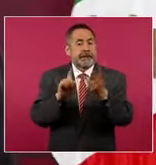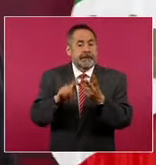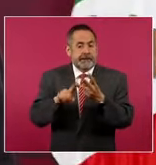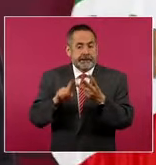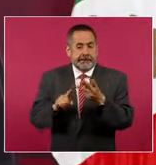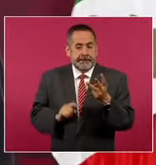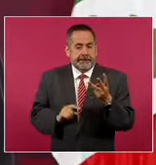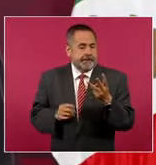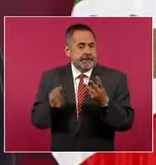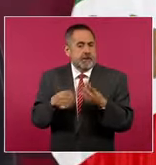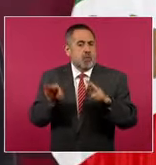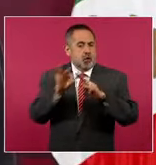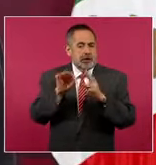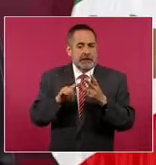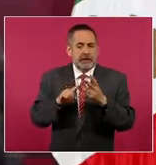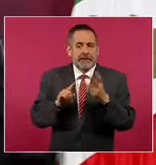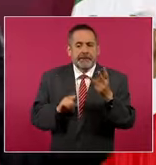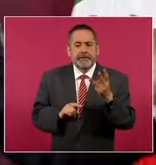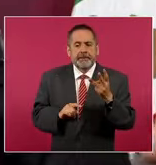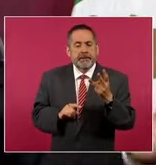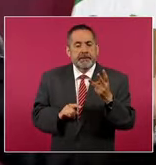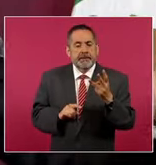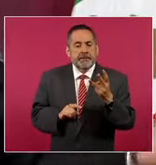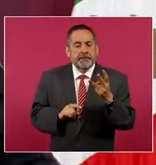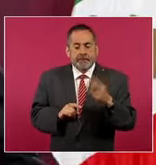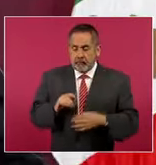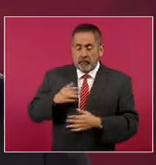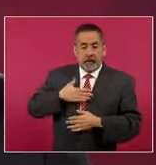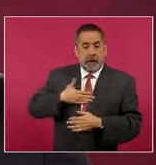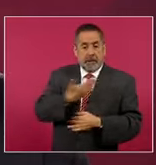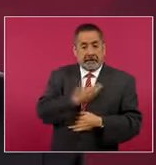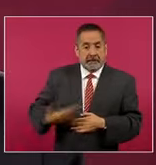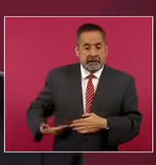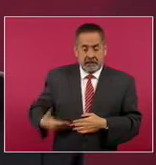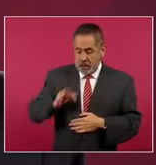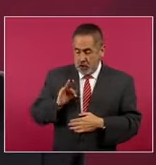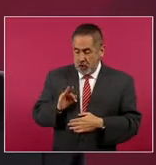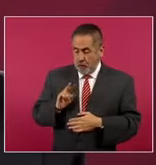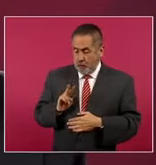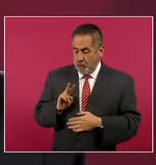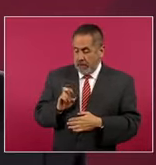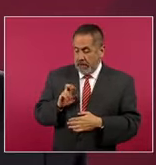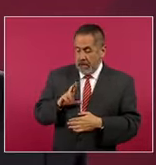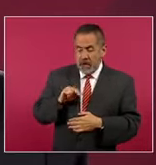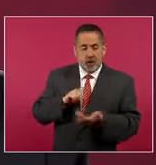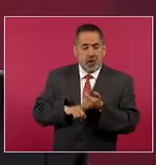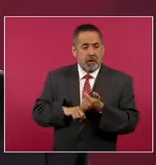importante es que ya no hay fuero para el presidente.